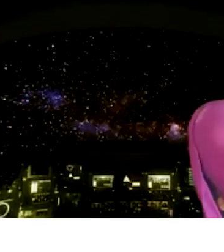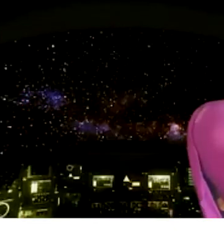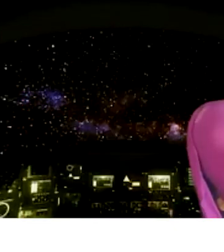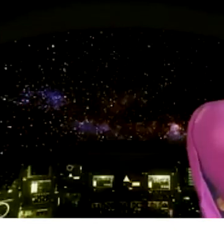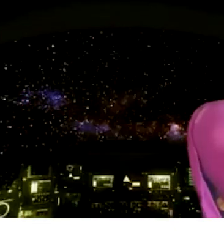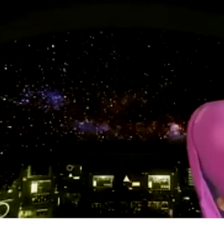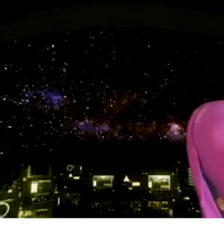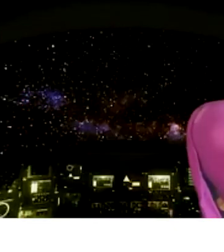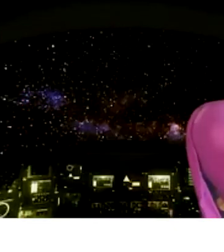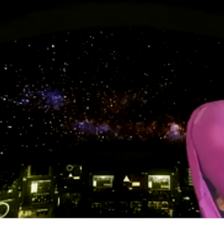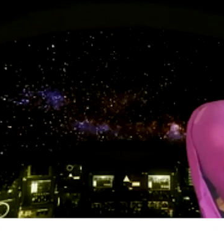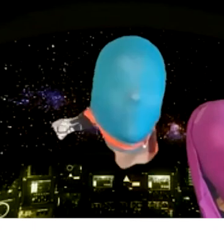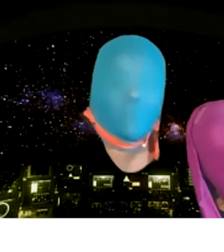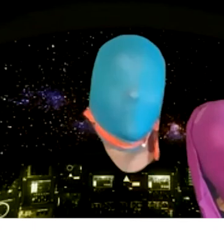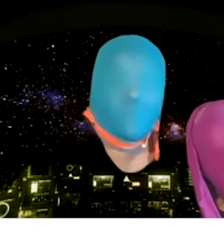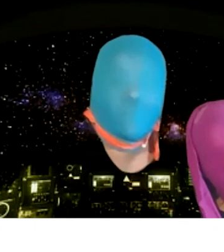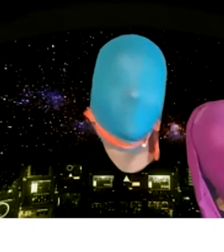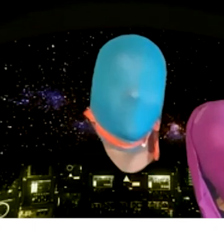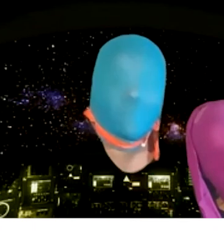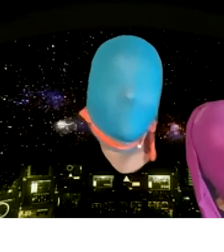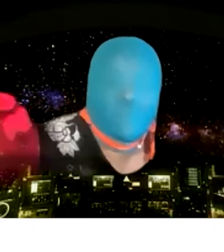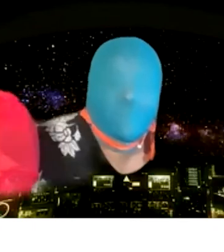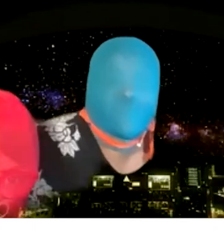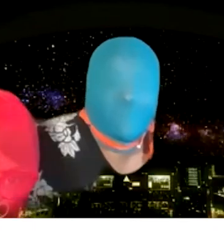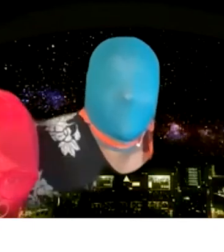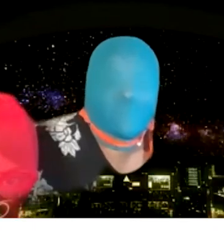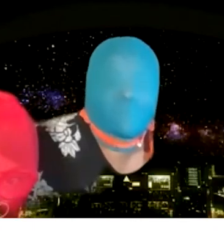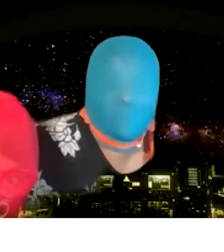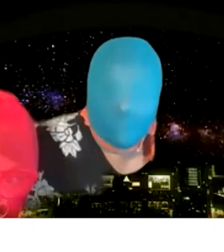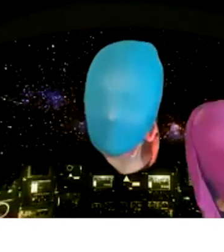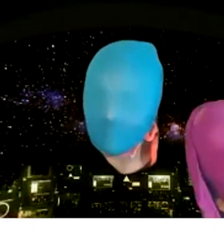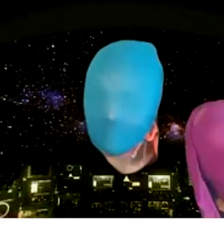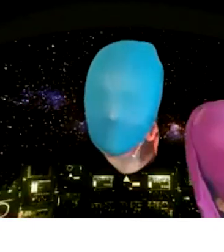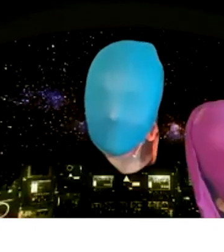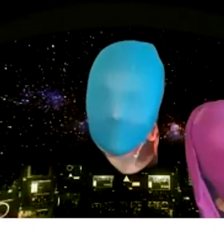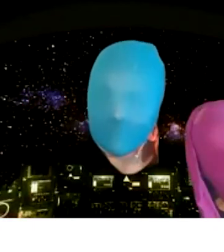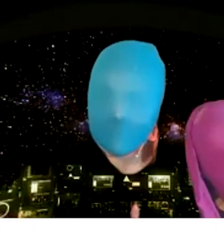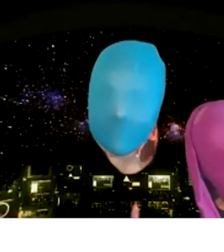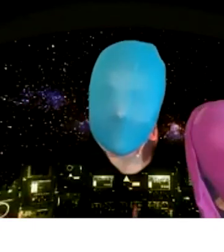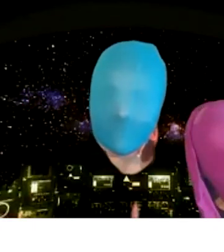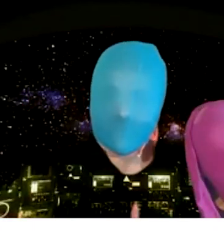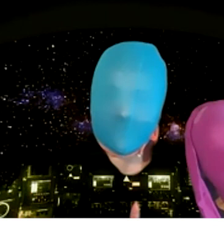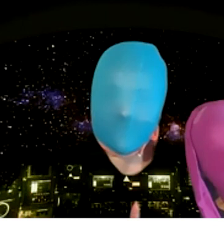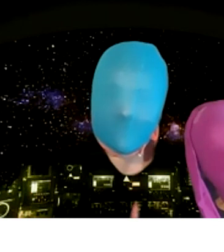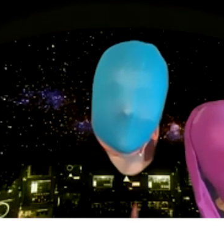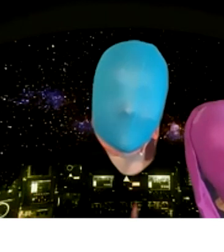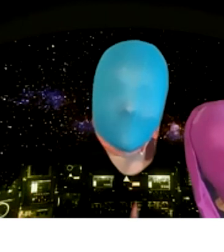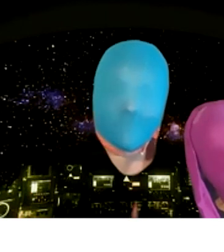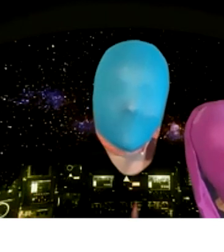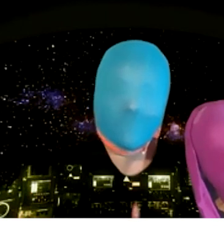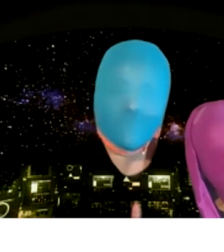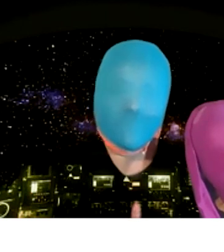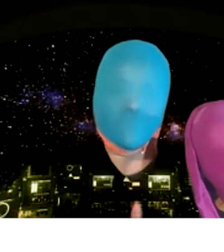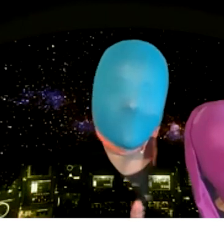casi concluyendo. Nos compartieron mucho sobre la voz. Nos contaron mucho de cómo piensan la voz. Nos mostraron videos